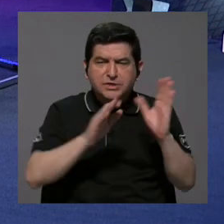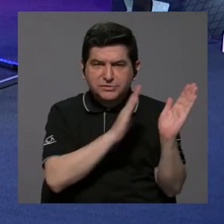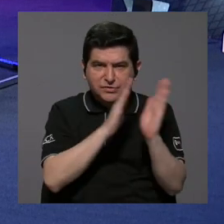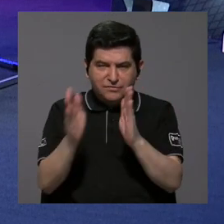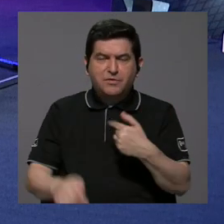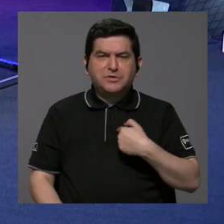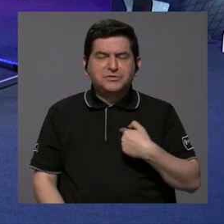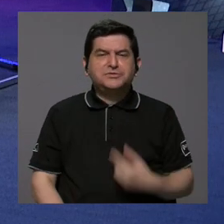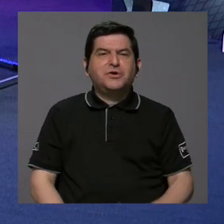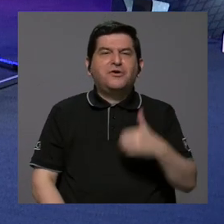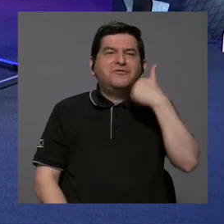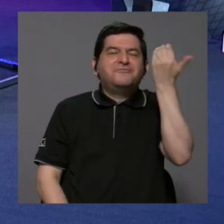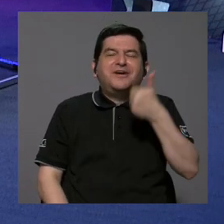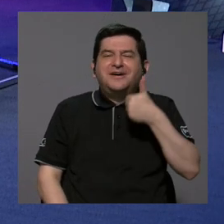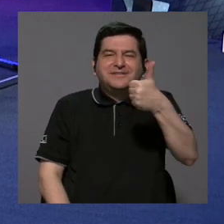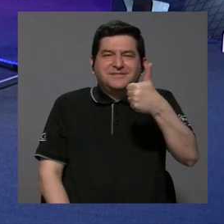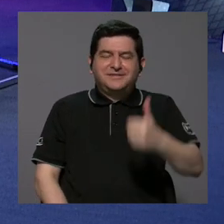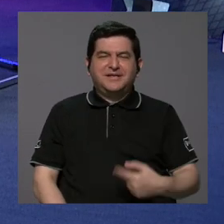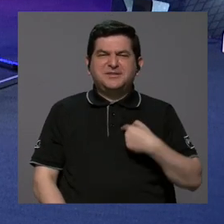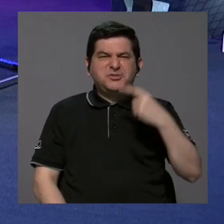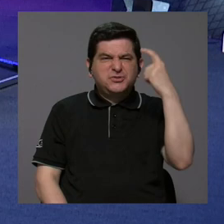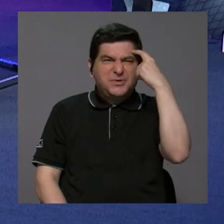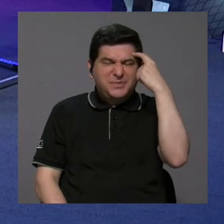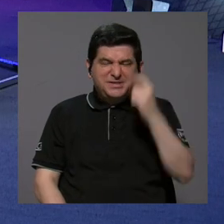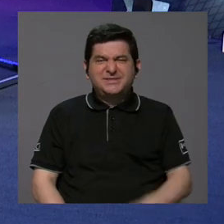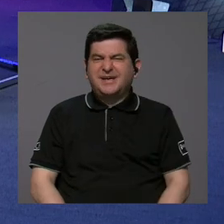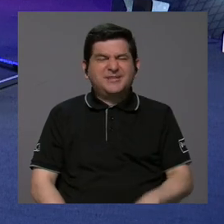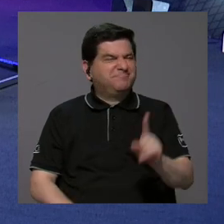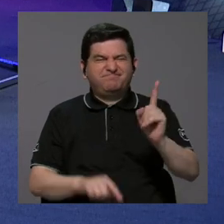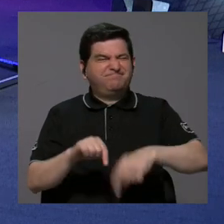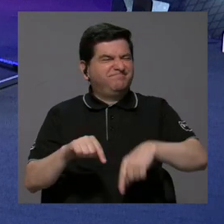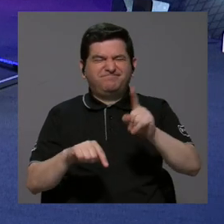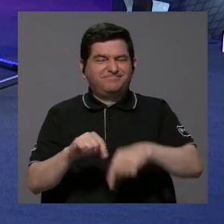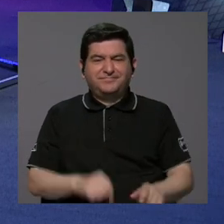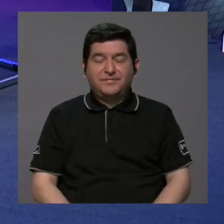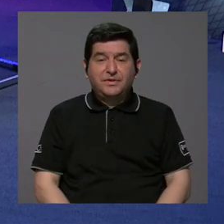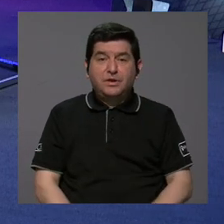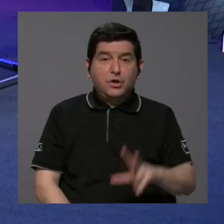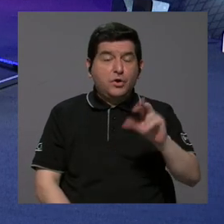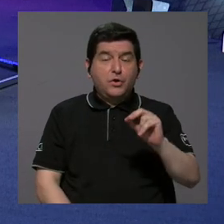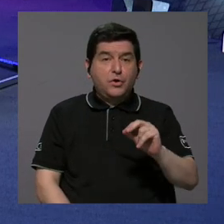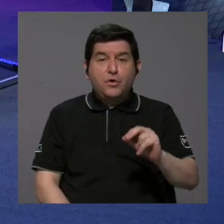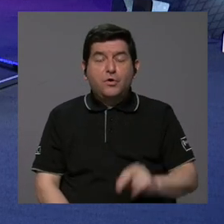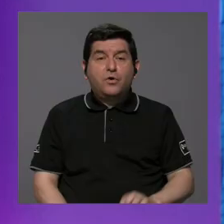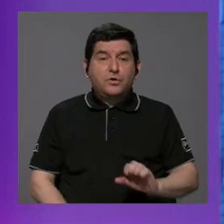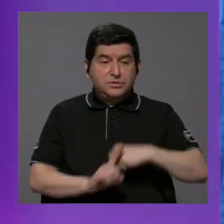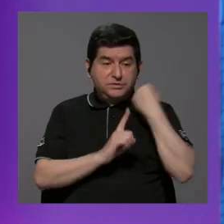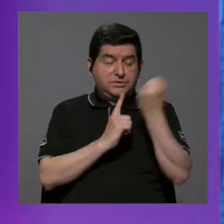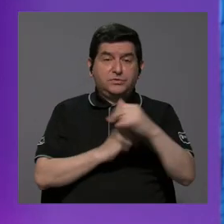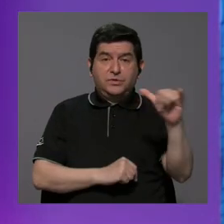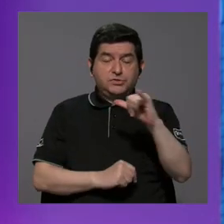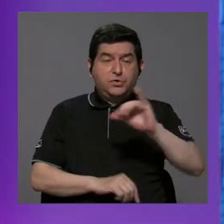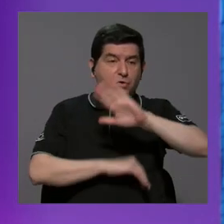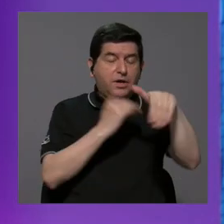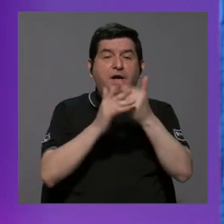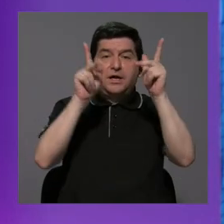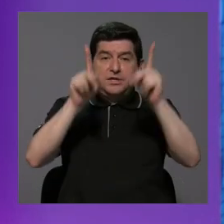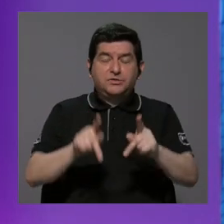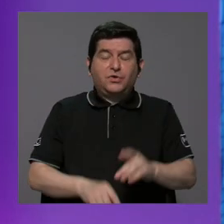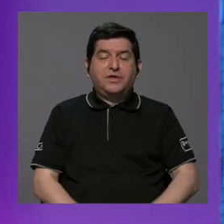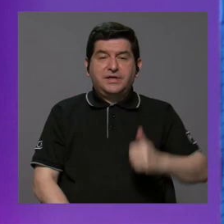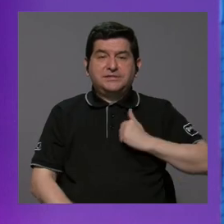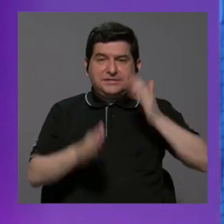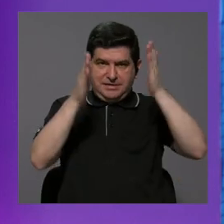la gané muy fácilmente Yo pensaba que no la iba a ganar porque no había estado expuesta lo mismo que habían estado expuestos todas esas personas